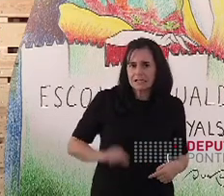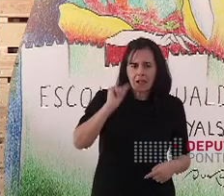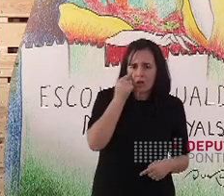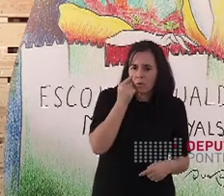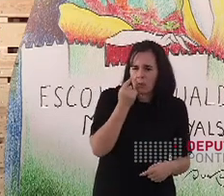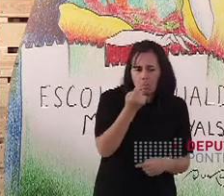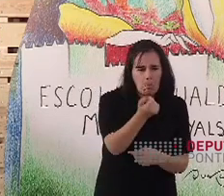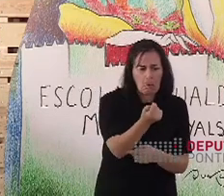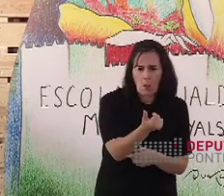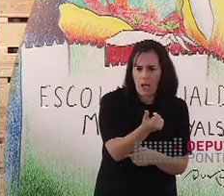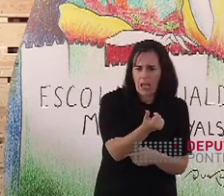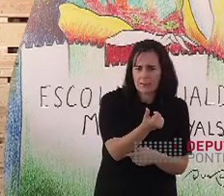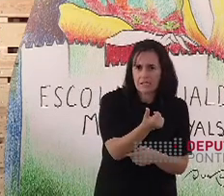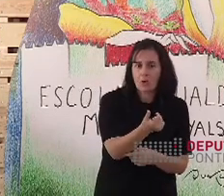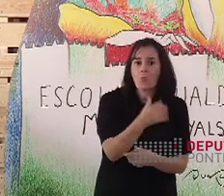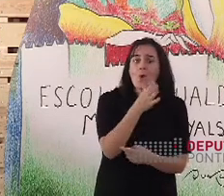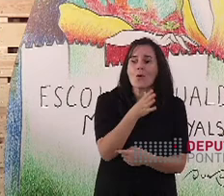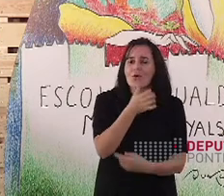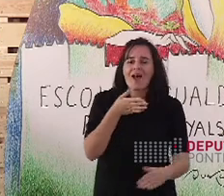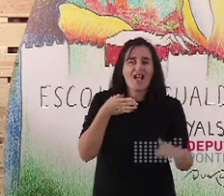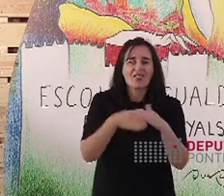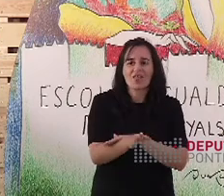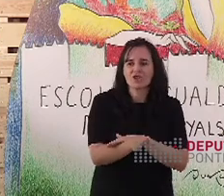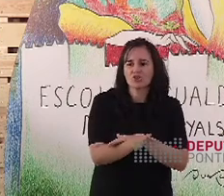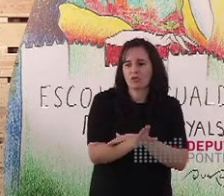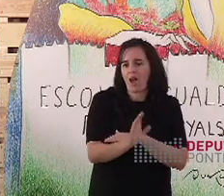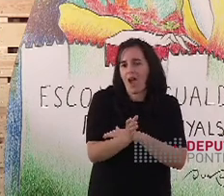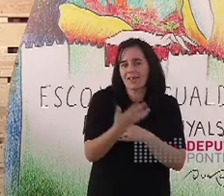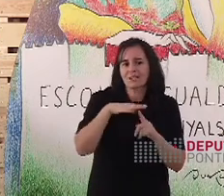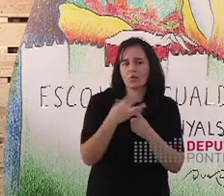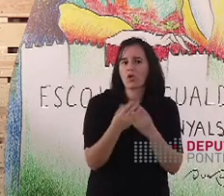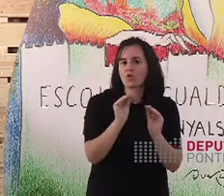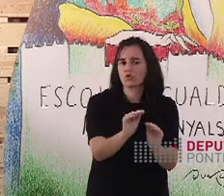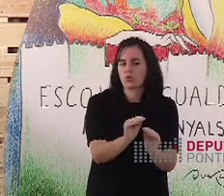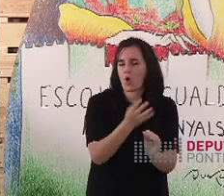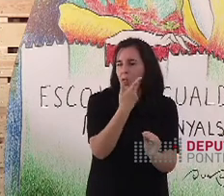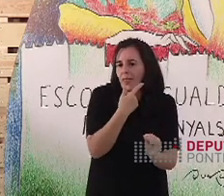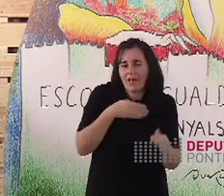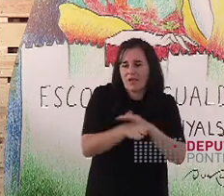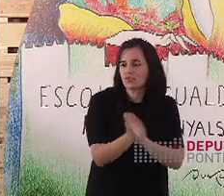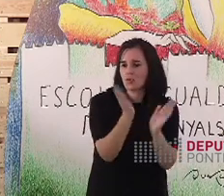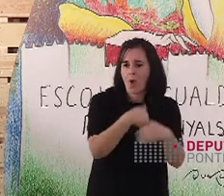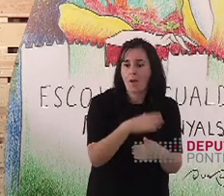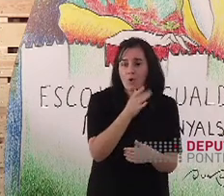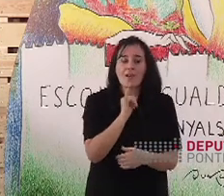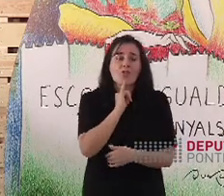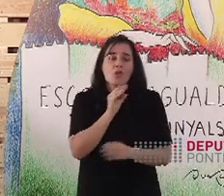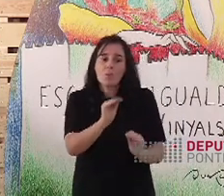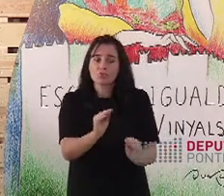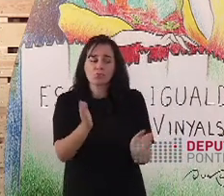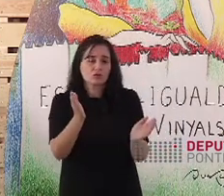unha orixen que... E iso é tamén polo acceso que se ten ao coñecemento desa situación derivado de que non se coñecen os idiomas. E elas